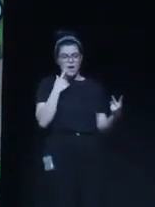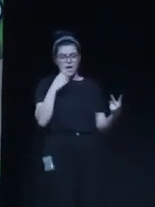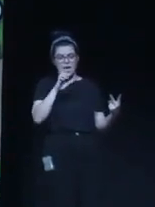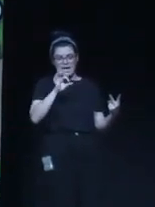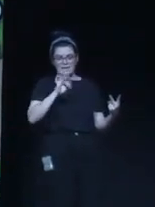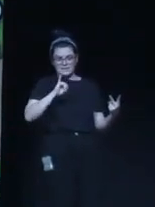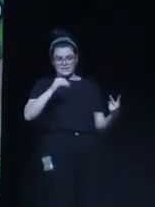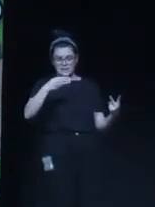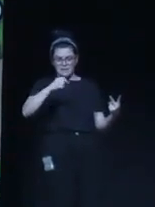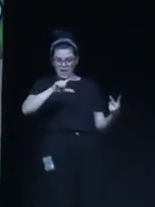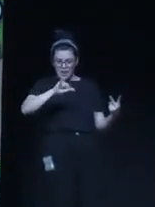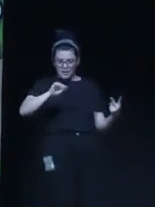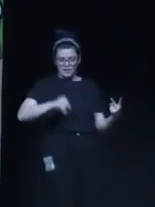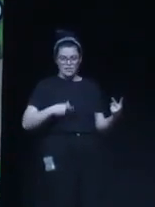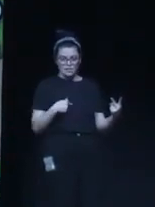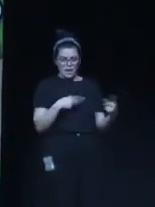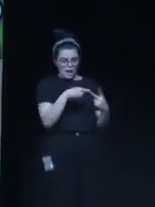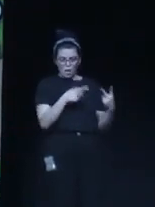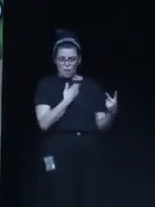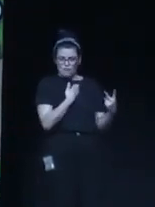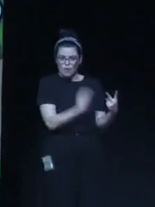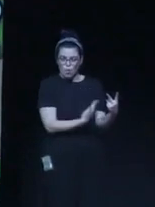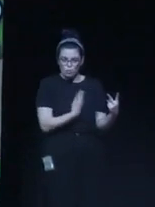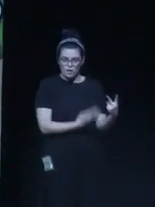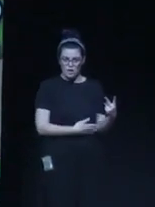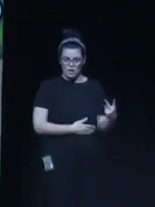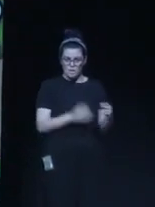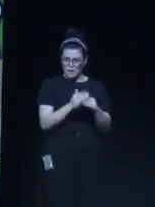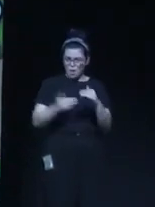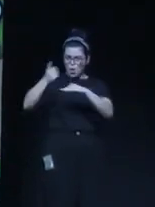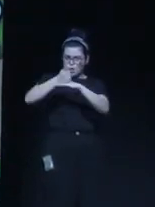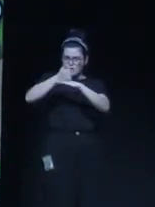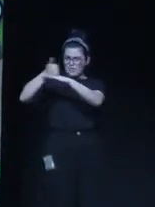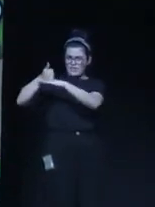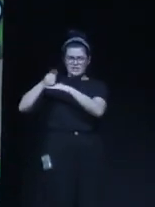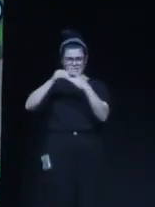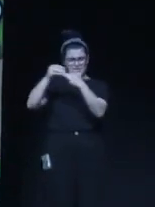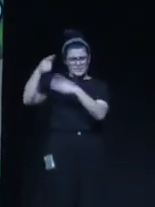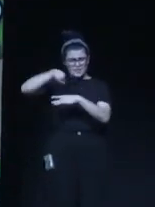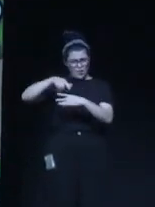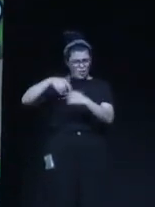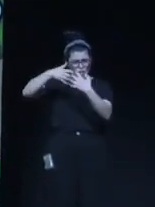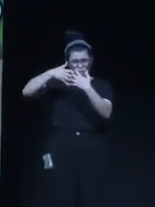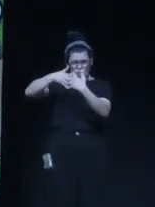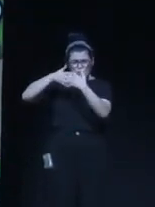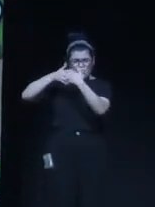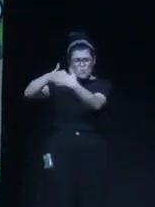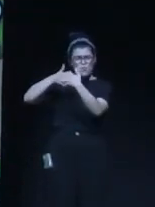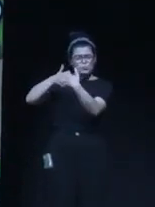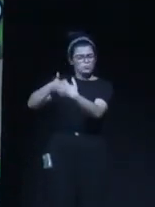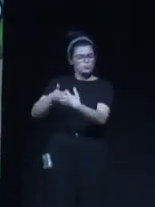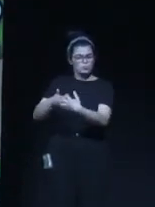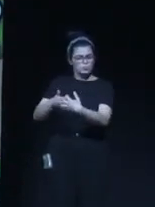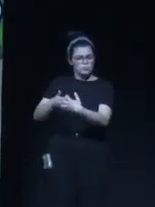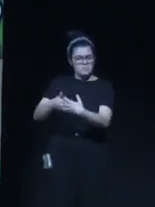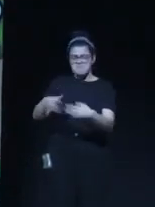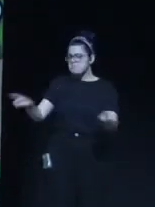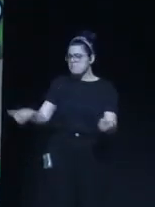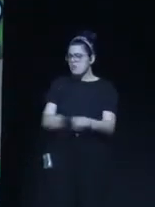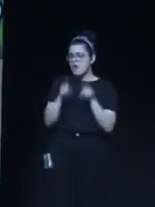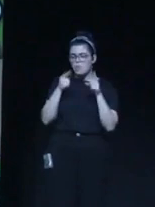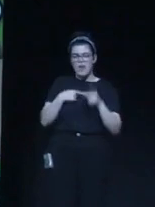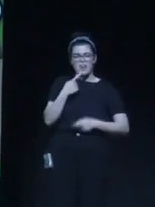voluntariamente. Pero desde arriba la lucha es tremenda, tremenda. Da igual lo que digas o lo que